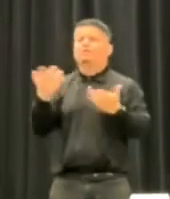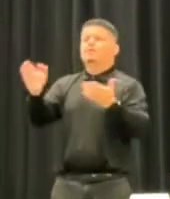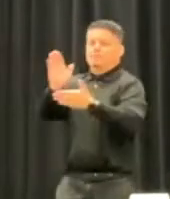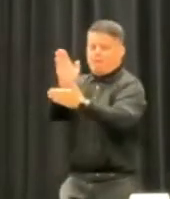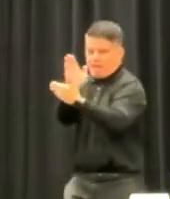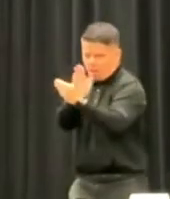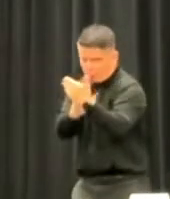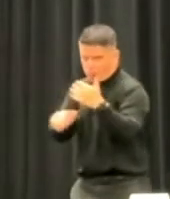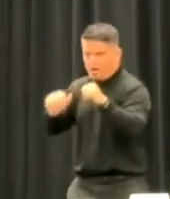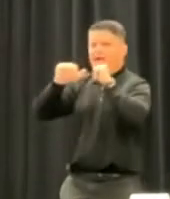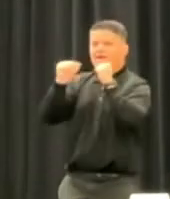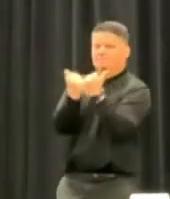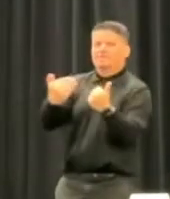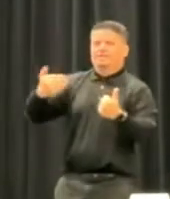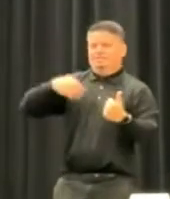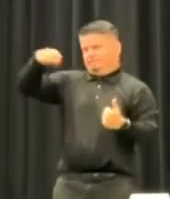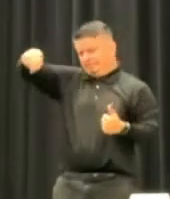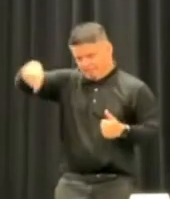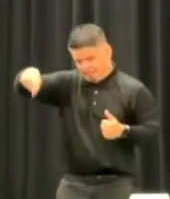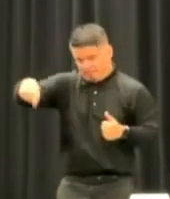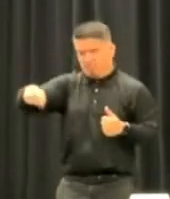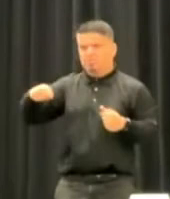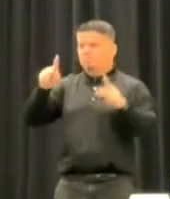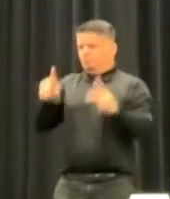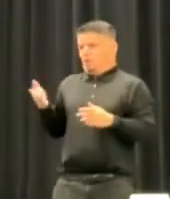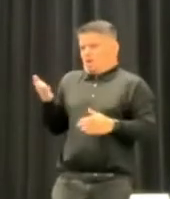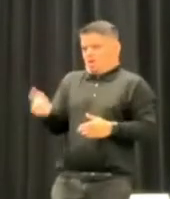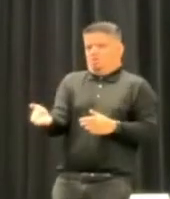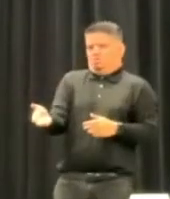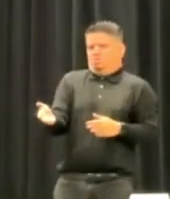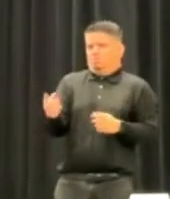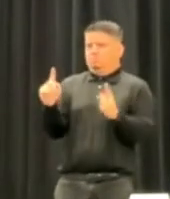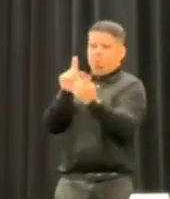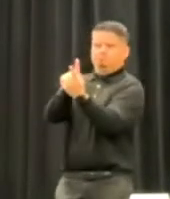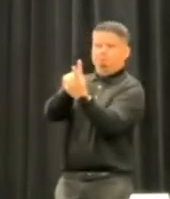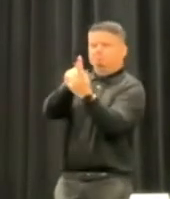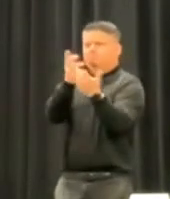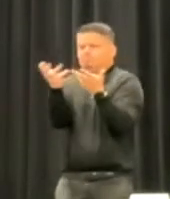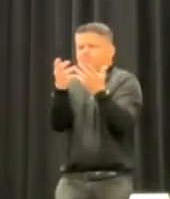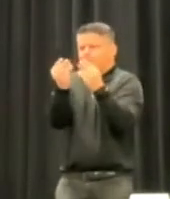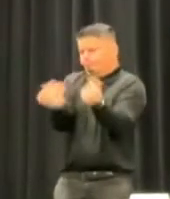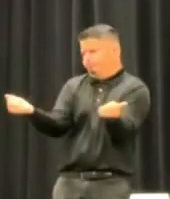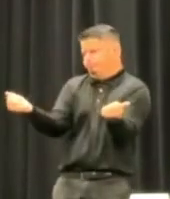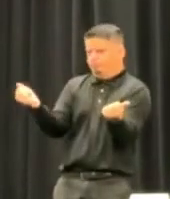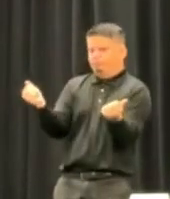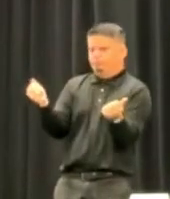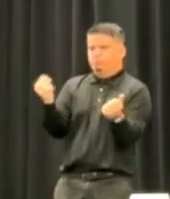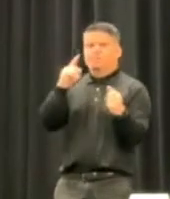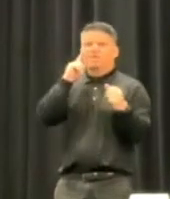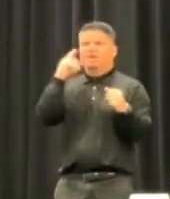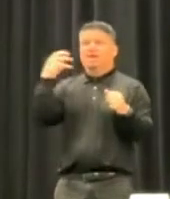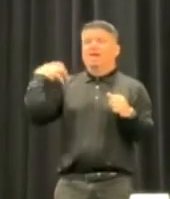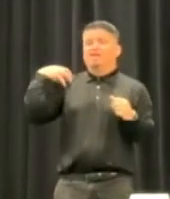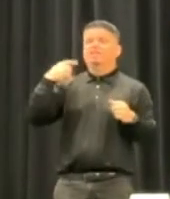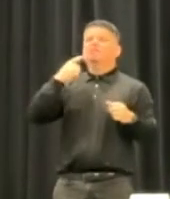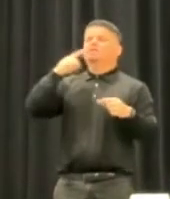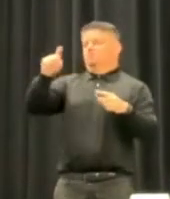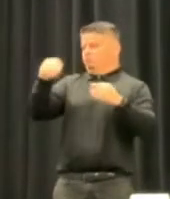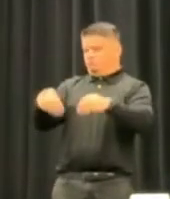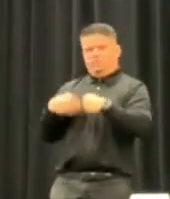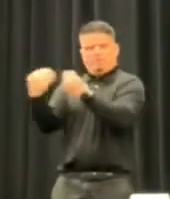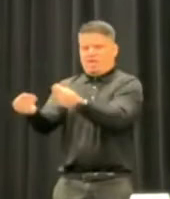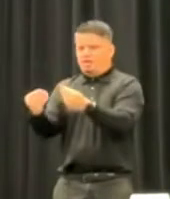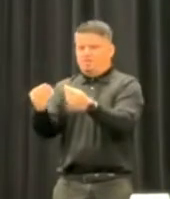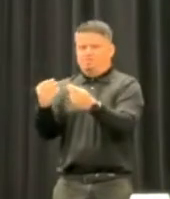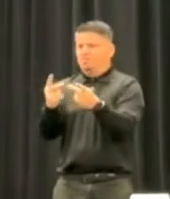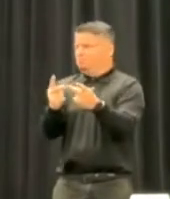cuando el patrono puede ofrecer un espacio correcto una guía correcta y el cumplimiento de esas guías y la prevención se solicitará